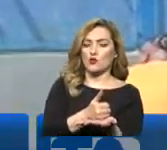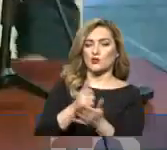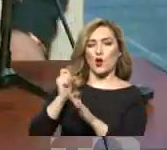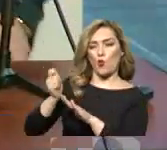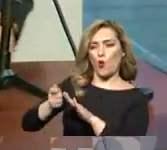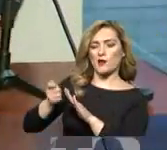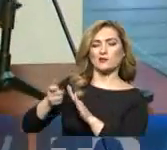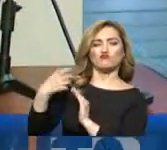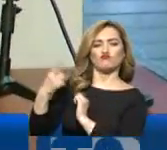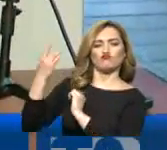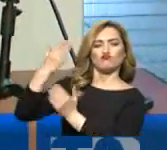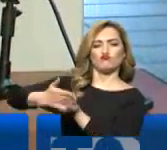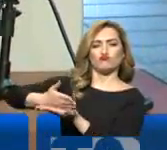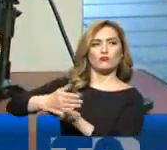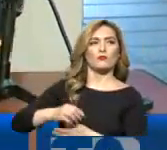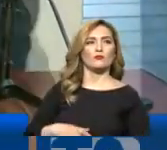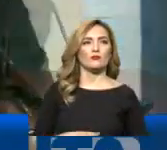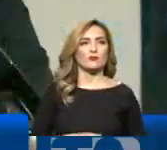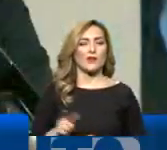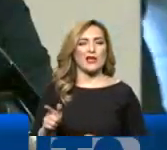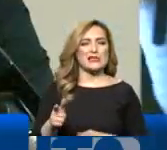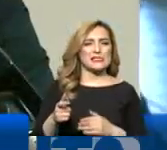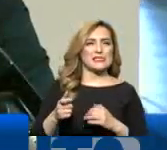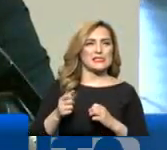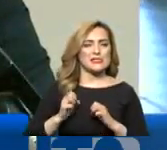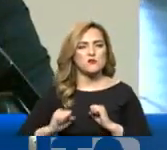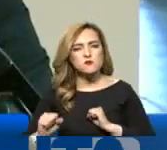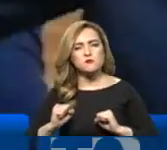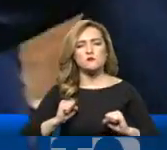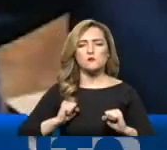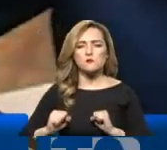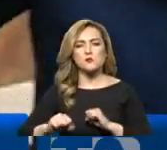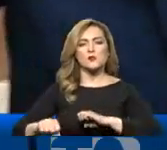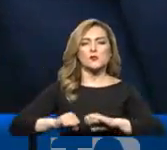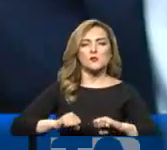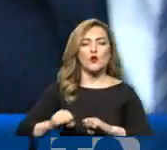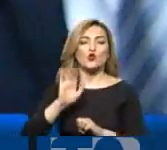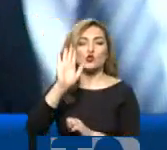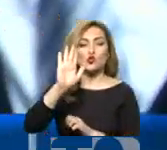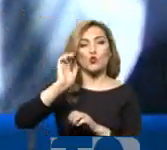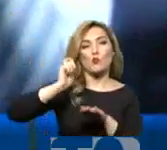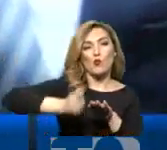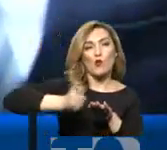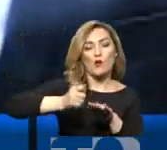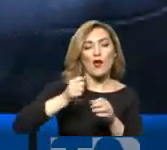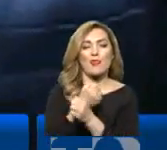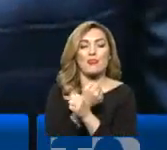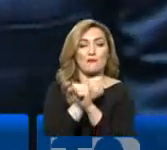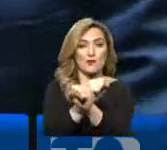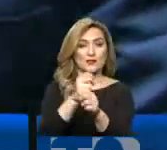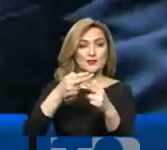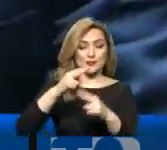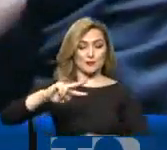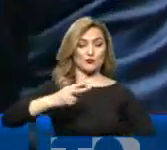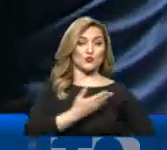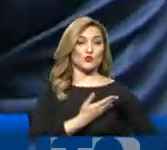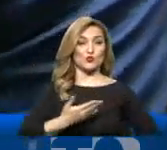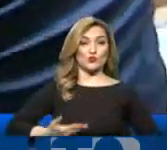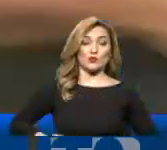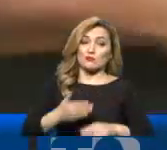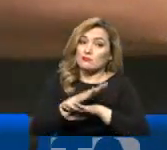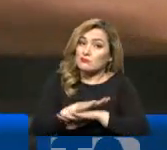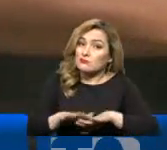suspendido. Pero los intentos de Zambrano y su abogado Harrison Salcedo, quien también defiende al ex vicepresidente Jorge Glass, no